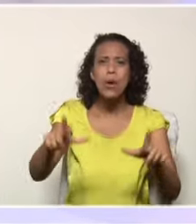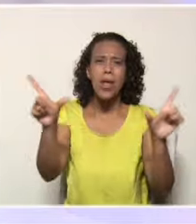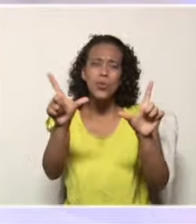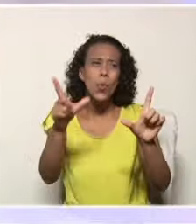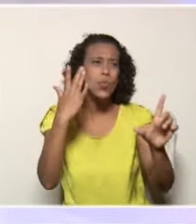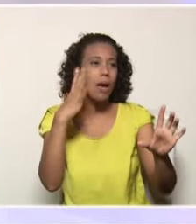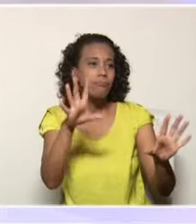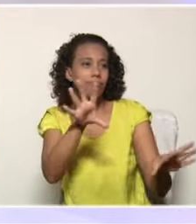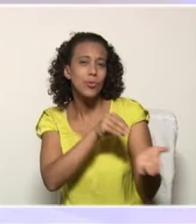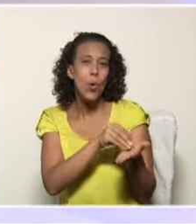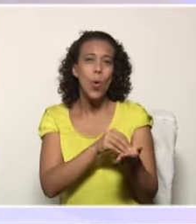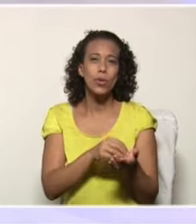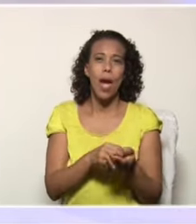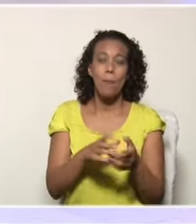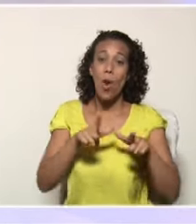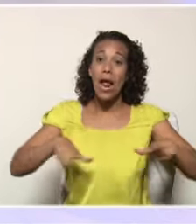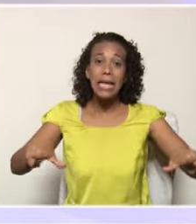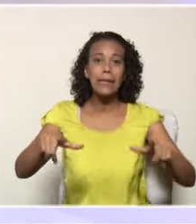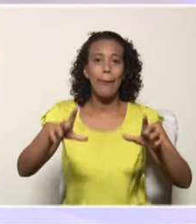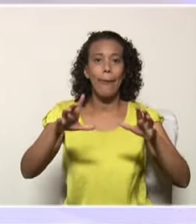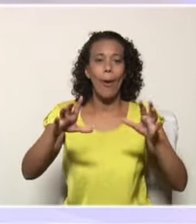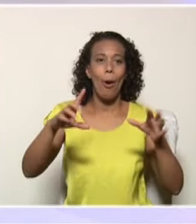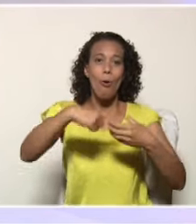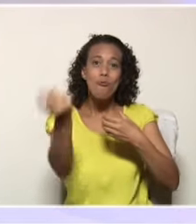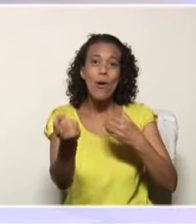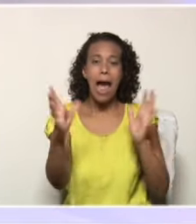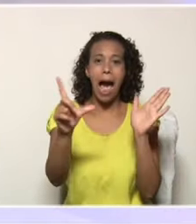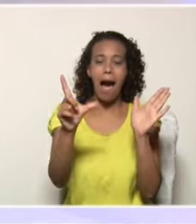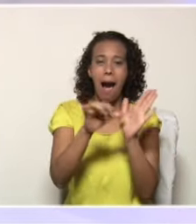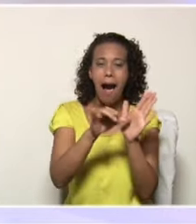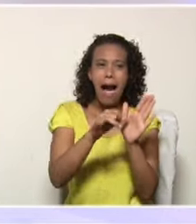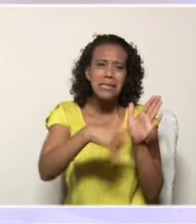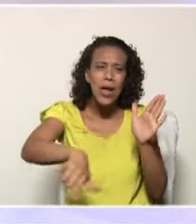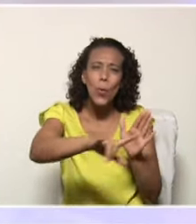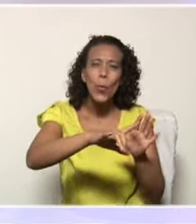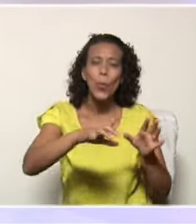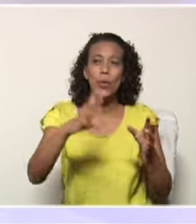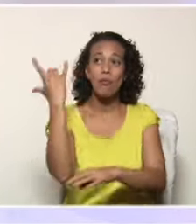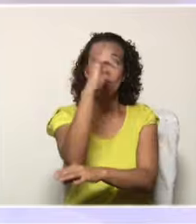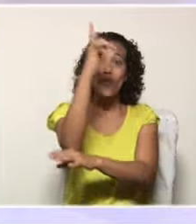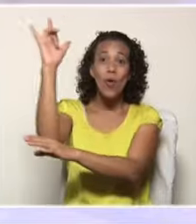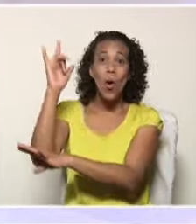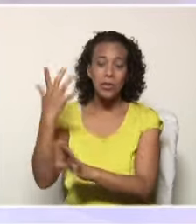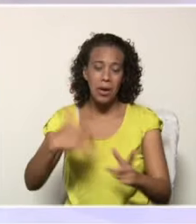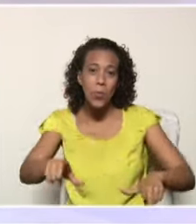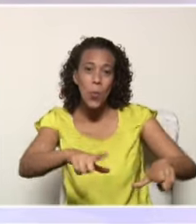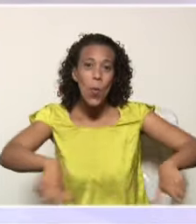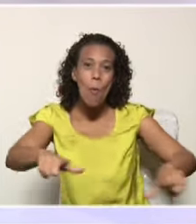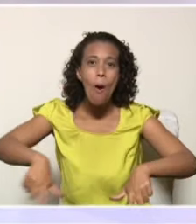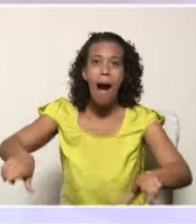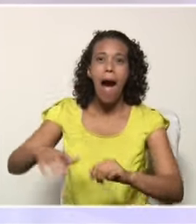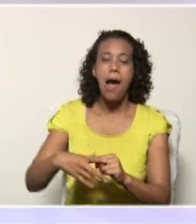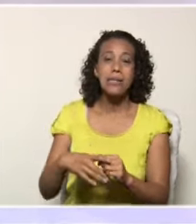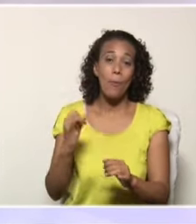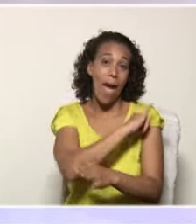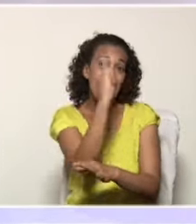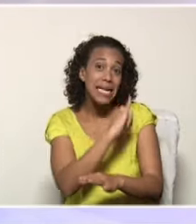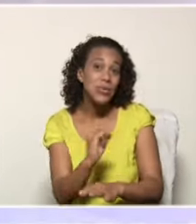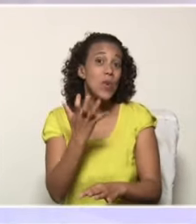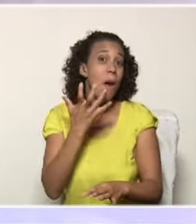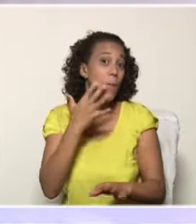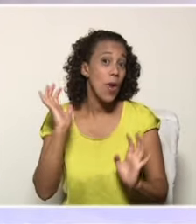que están allá en el Delta y tienen un espacio grande en su casa, en el patio, lo pueden practicar. Si estamos en el Zulia, también lo